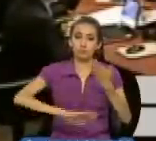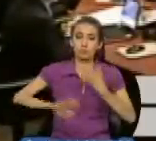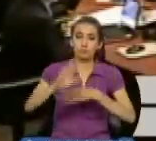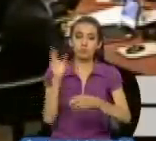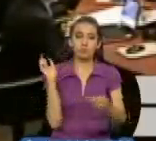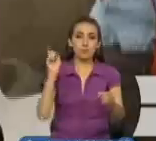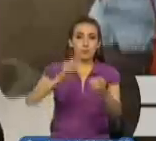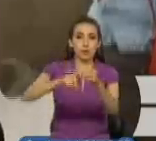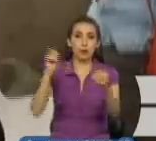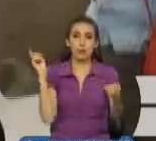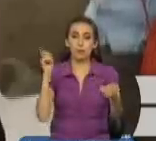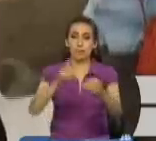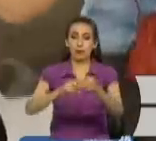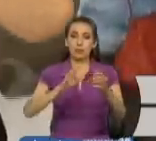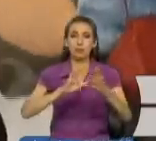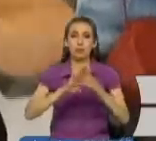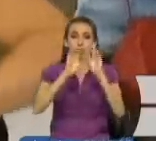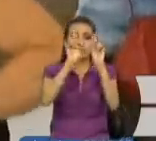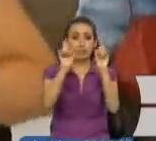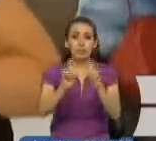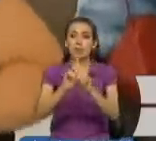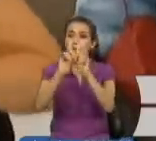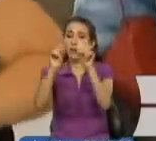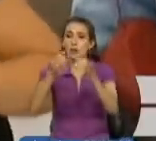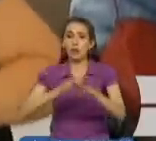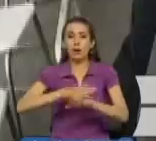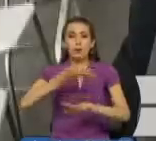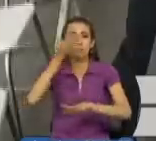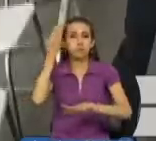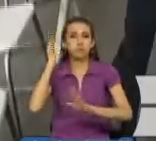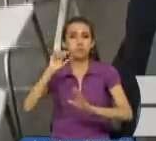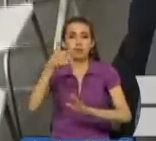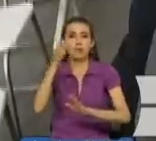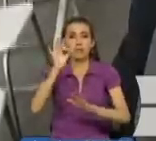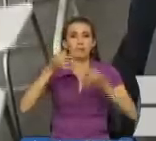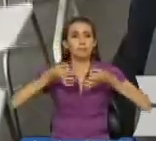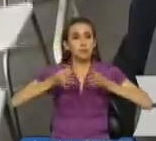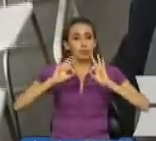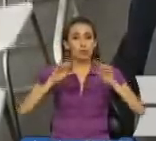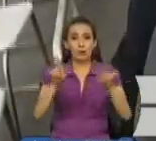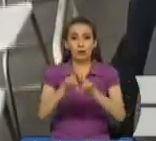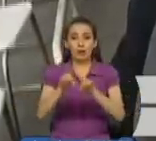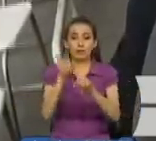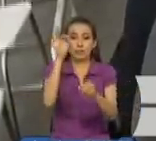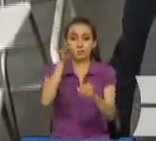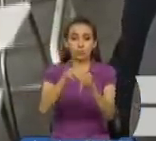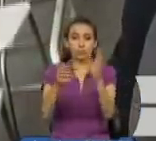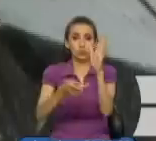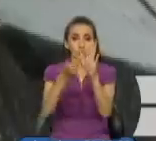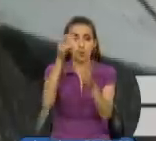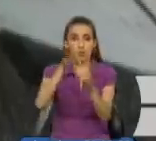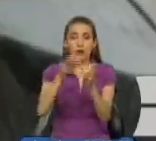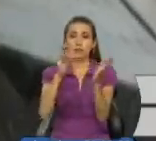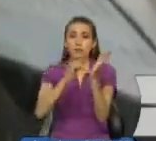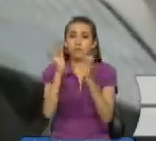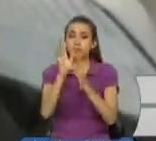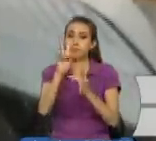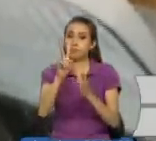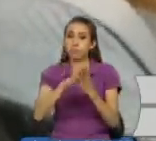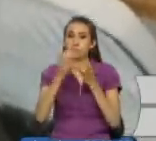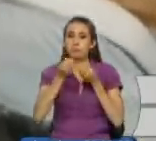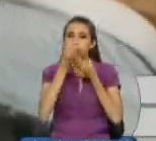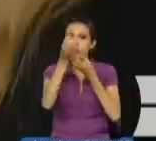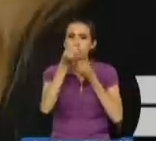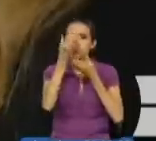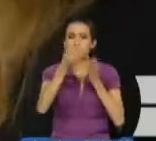comisios generales y consulta popular del pasado 19 de febrero así como en la segunda vuelta presidencial del 2 de abril presentó su informe